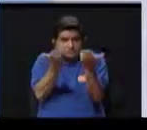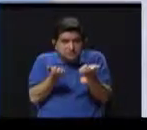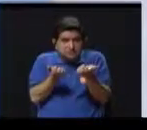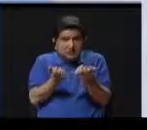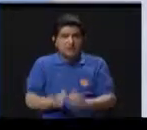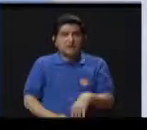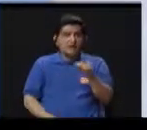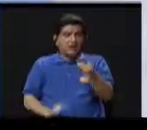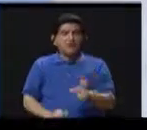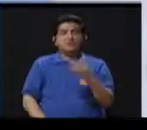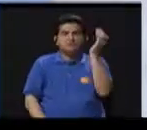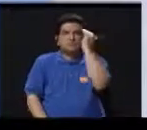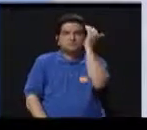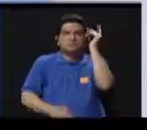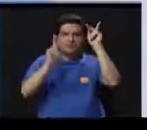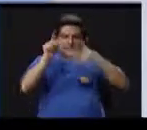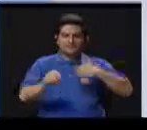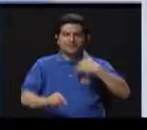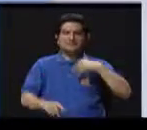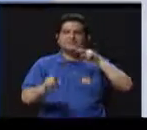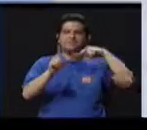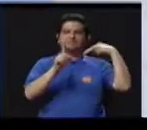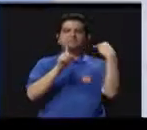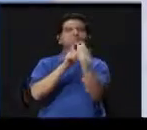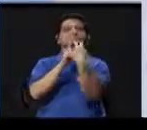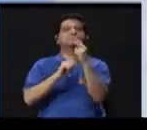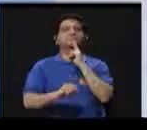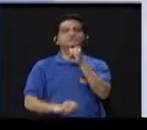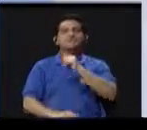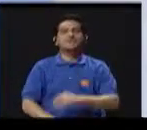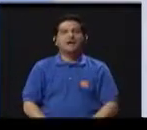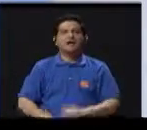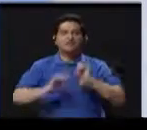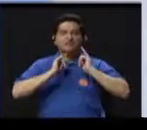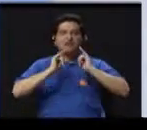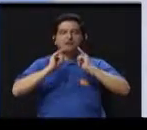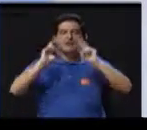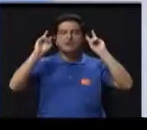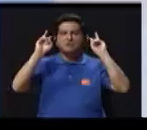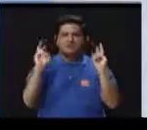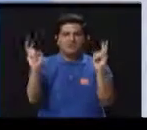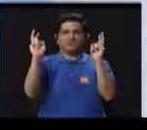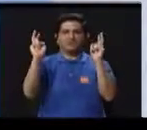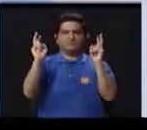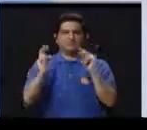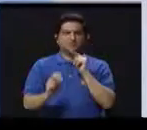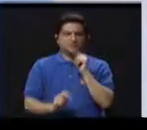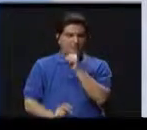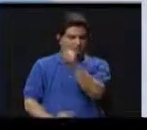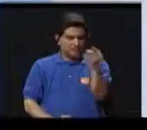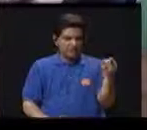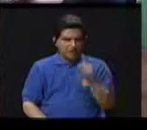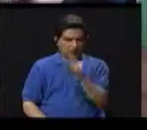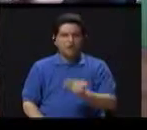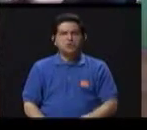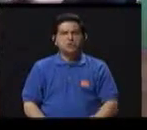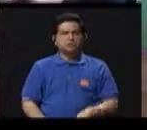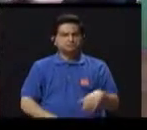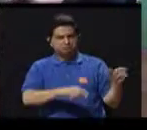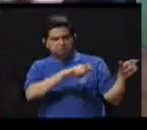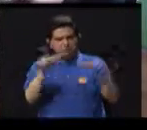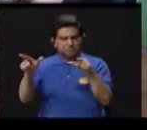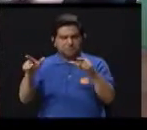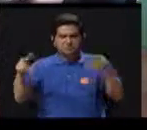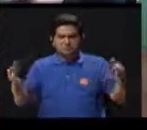esto se dé a conocer, que la gente tenga esta visión, ¿verdad?, de igualdad. Entonces ellos estaban como muy, muy anuentes,